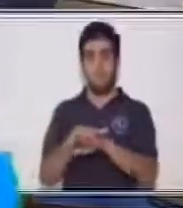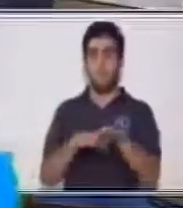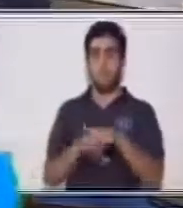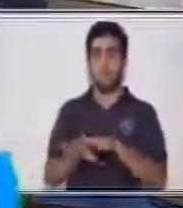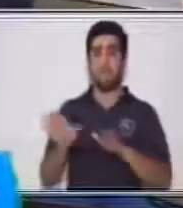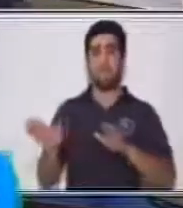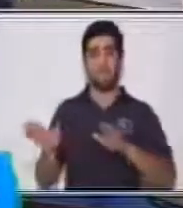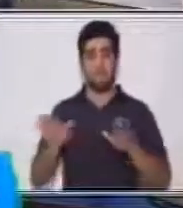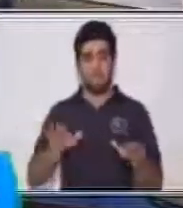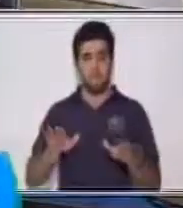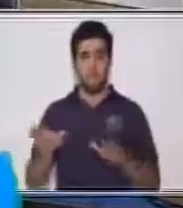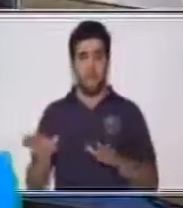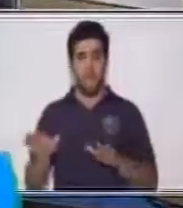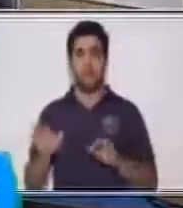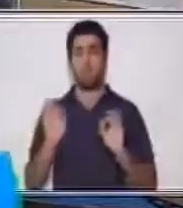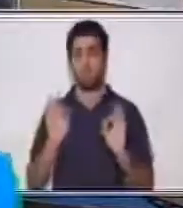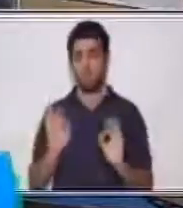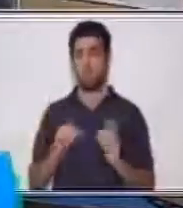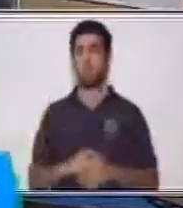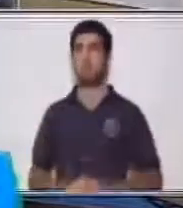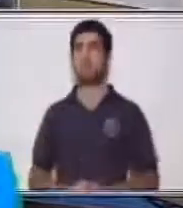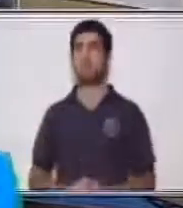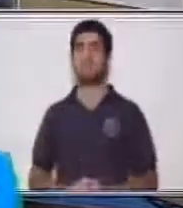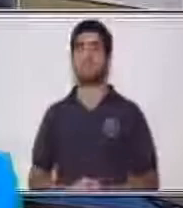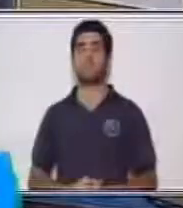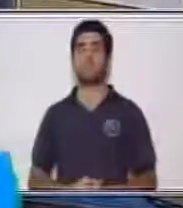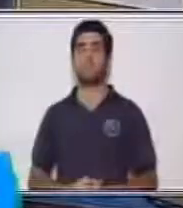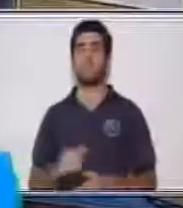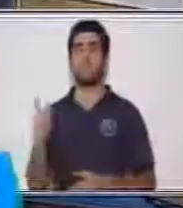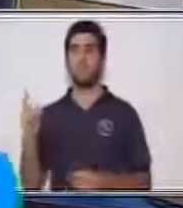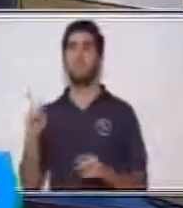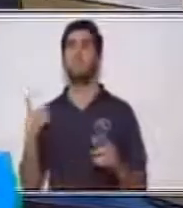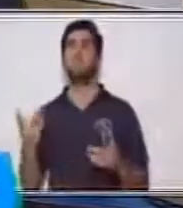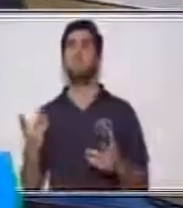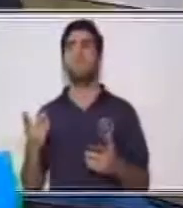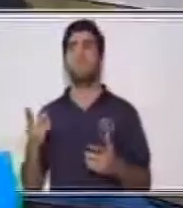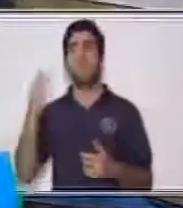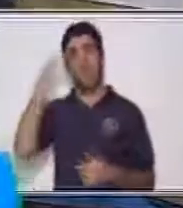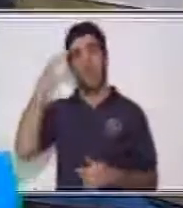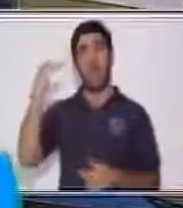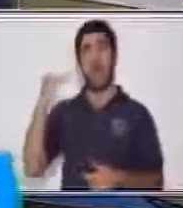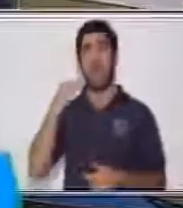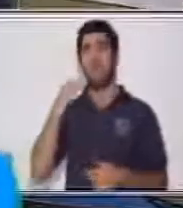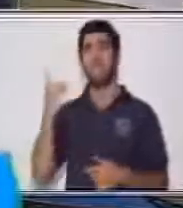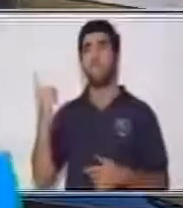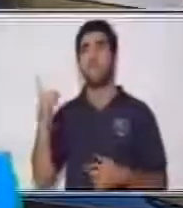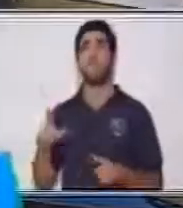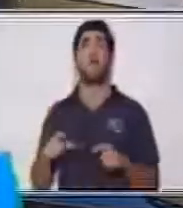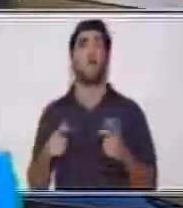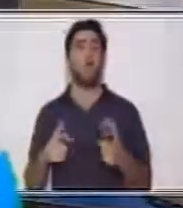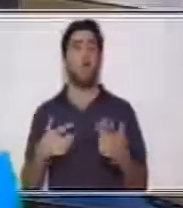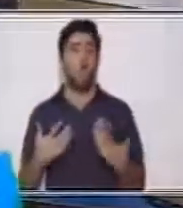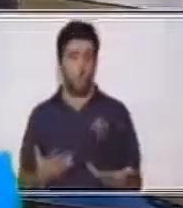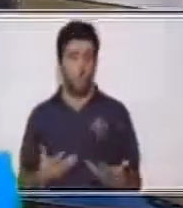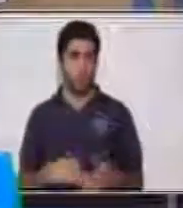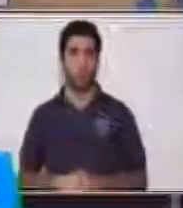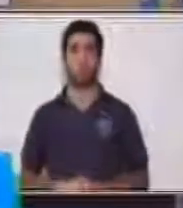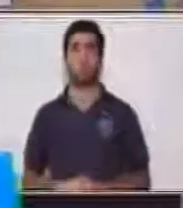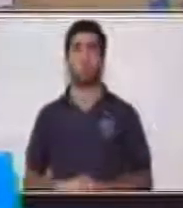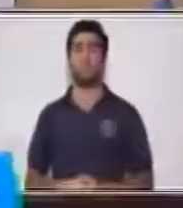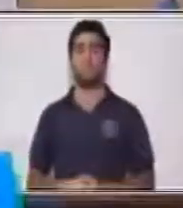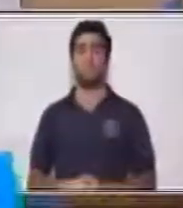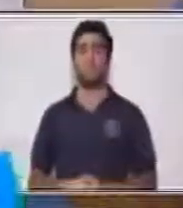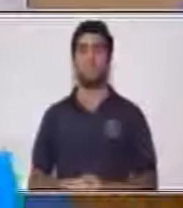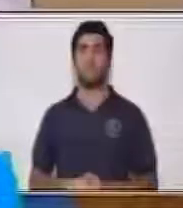así, que ponía un piecito acá, que ponía la cabeza así, que ponía